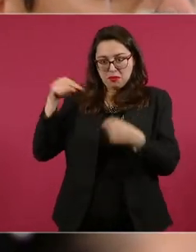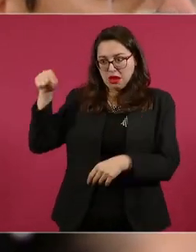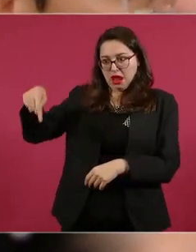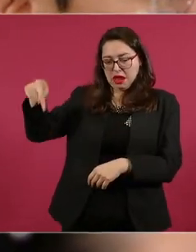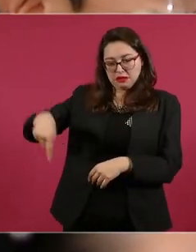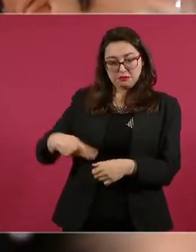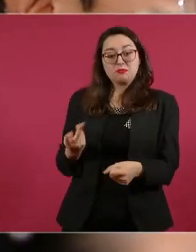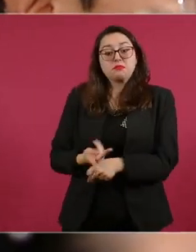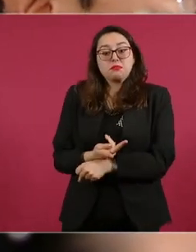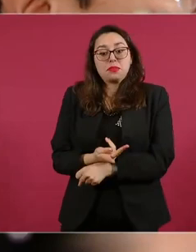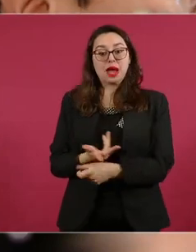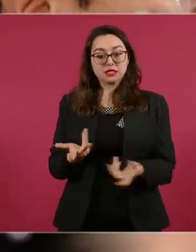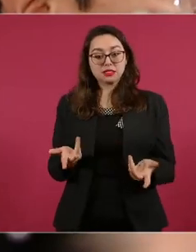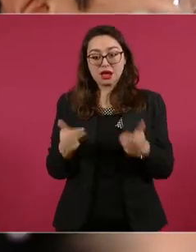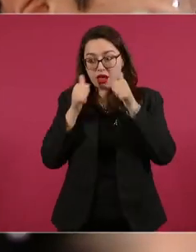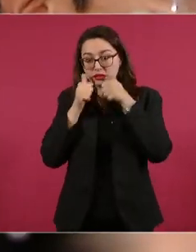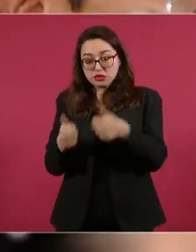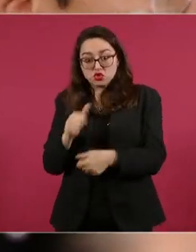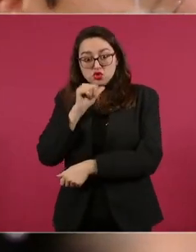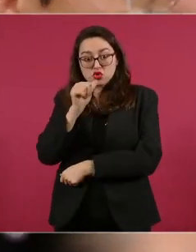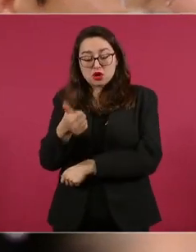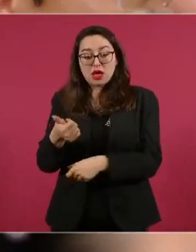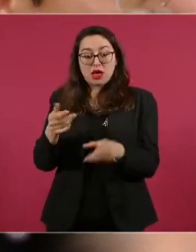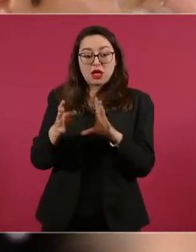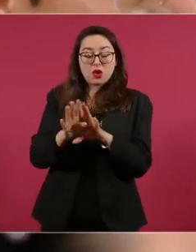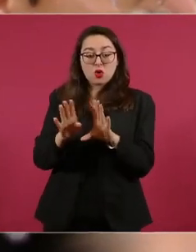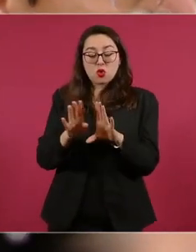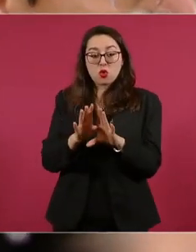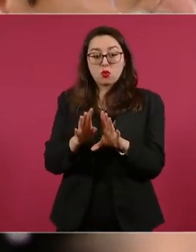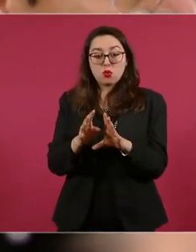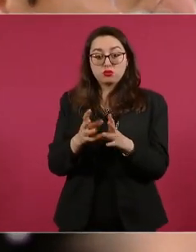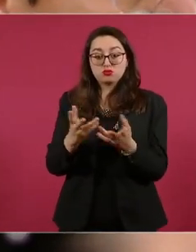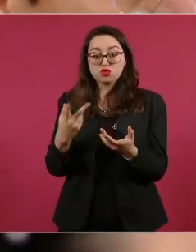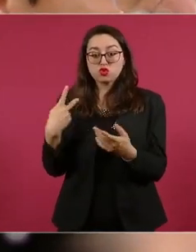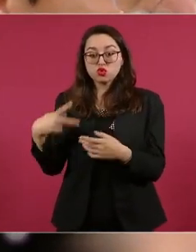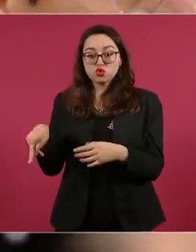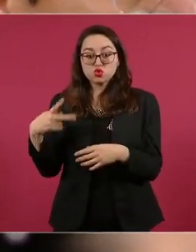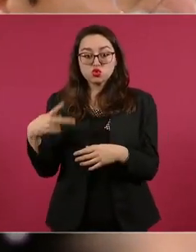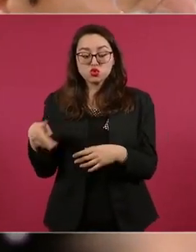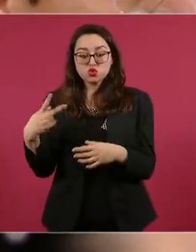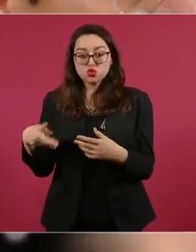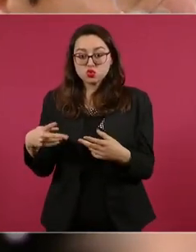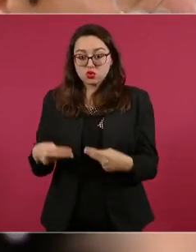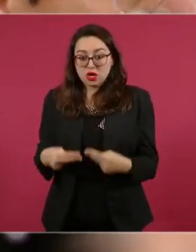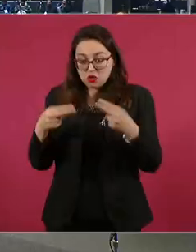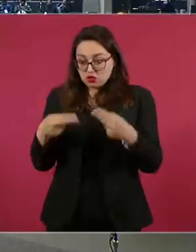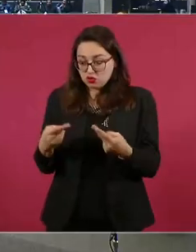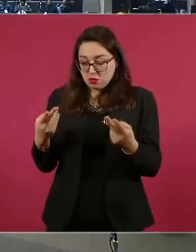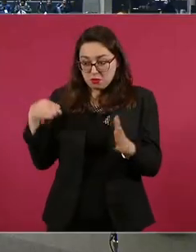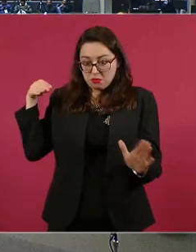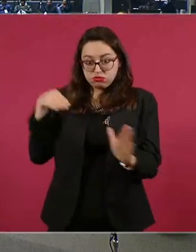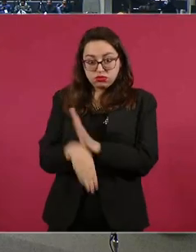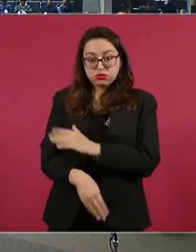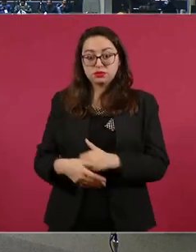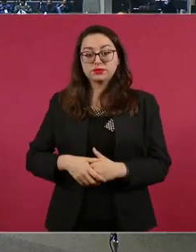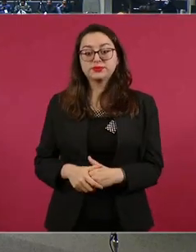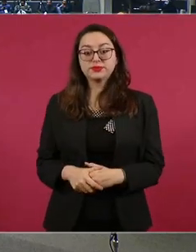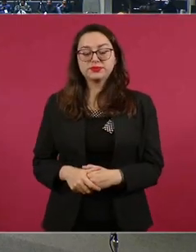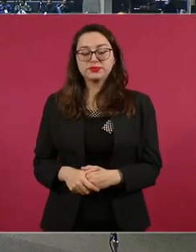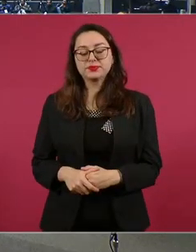irregularidades, también por no tomarlos en cuenta en torno a lo que pues se les va a cerrar respecto de cuestiones bueno, de trabajo. Mire,